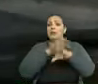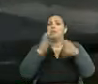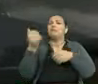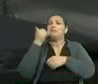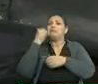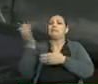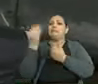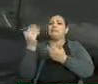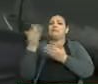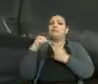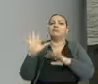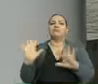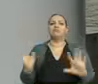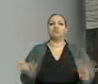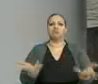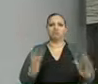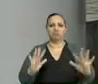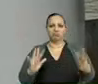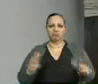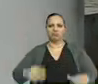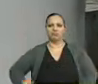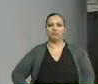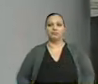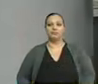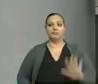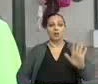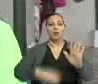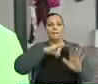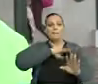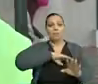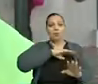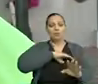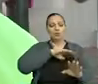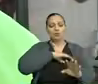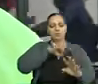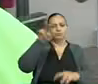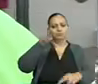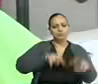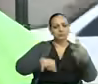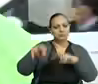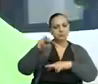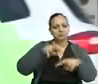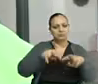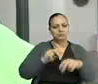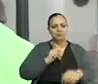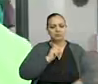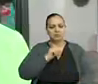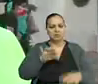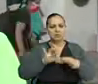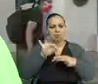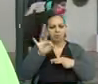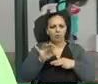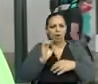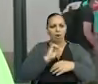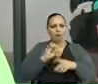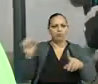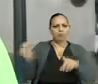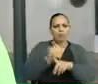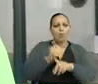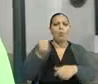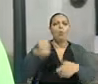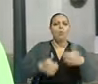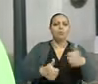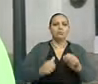procedimiento como si se tratara el caso de un posible coronavirus. Que le faltó un poco el aire, eso es lo único que se sabe. Entonces por eso se activó